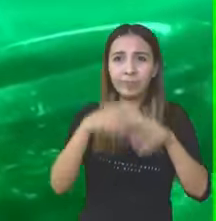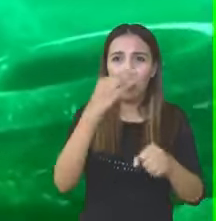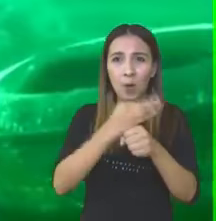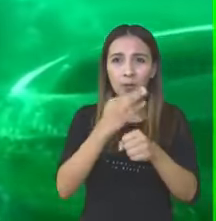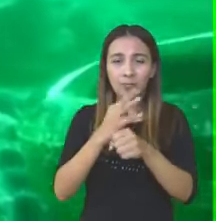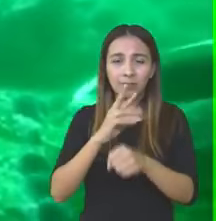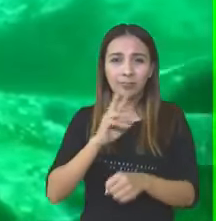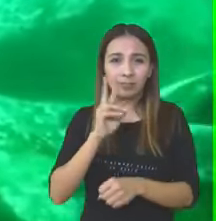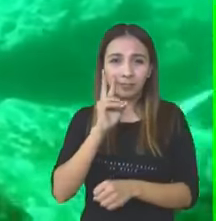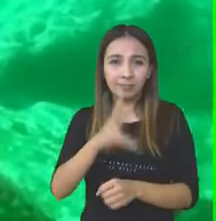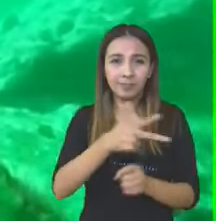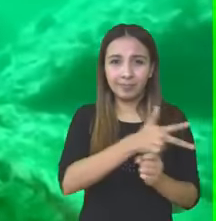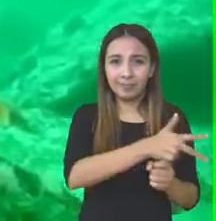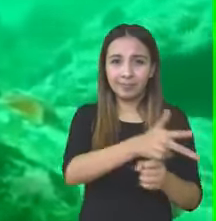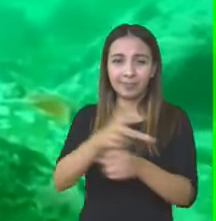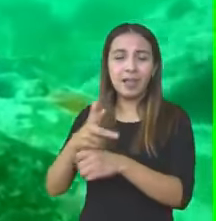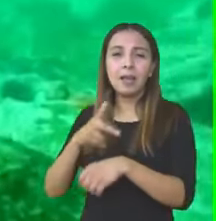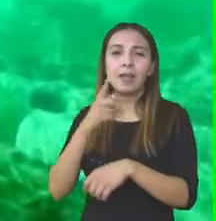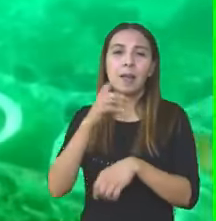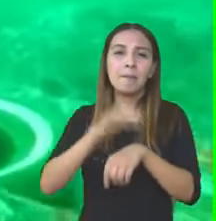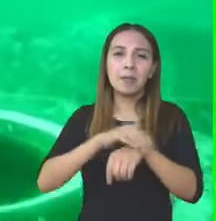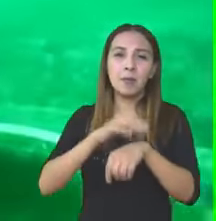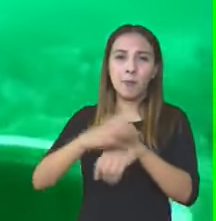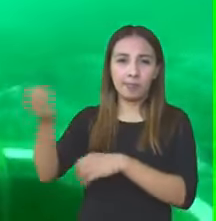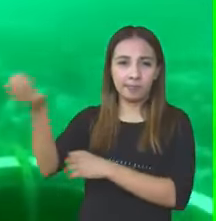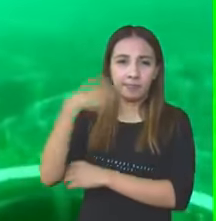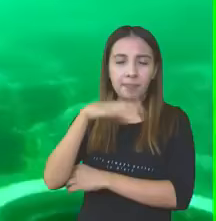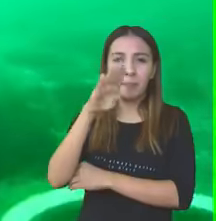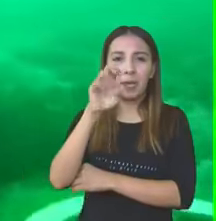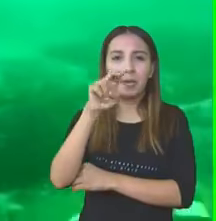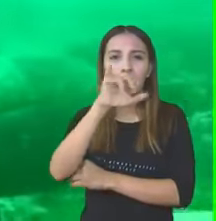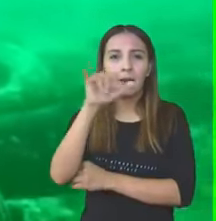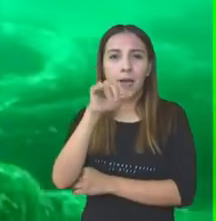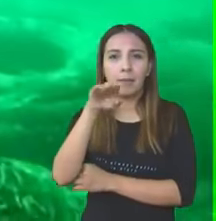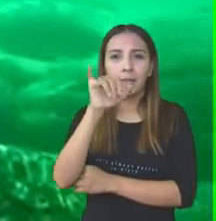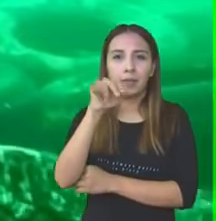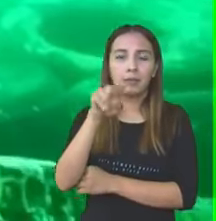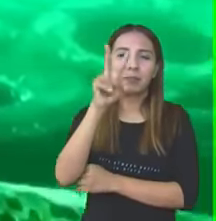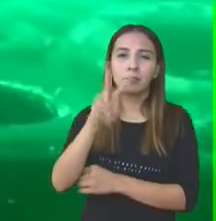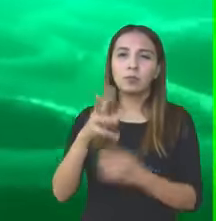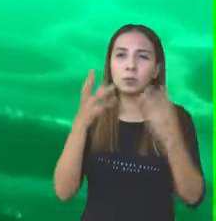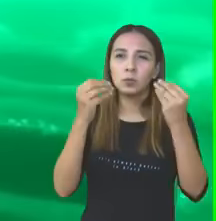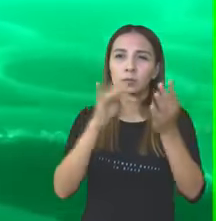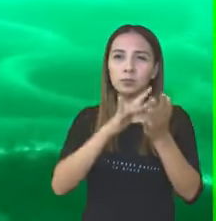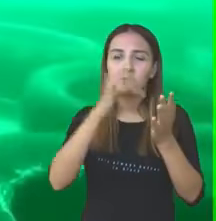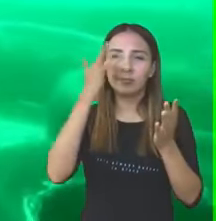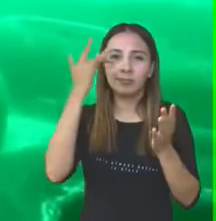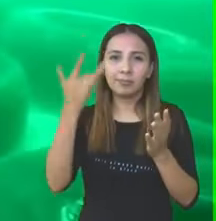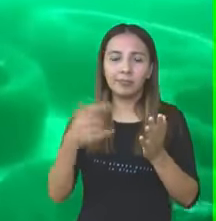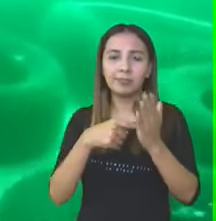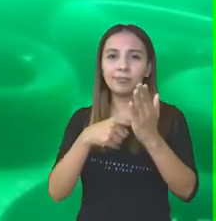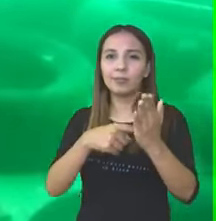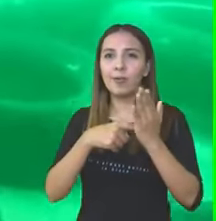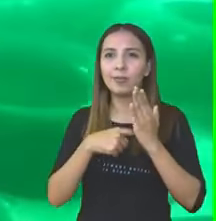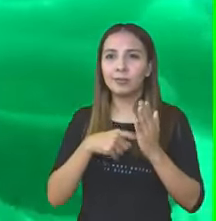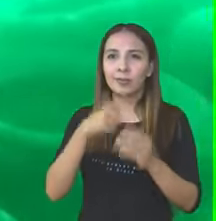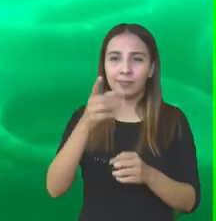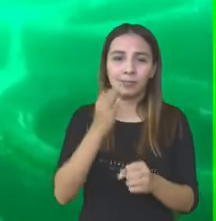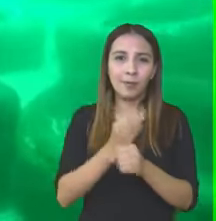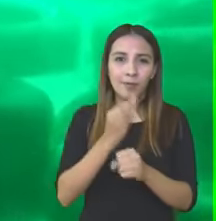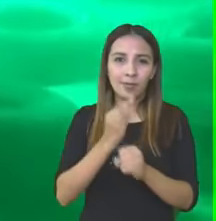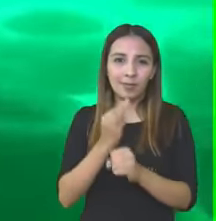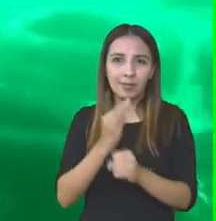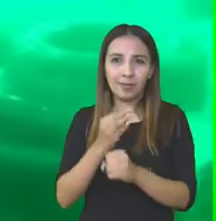esta imagen que nos hace llegar nuestro amigo Benjamín. Muchas gracias, Benjamín, por esta oportunidad de estar pasando